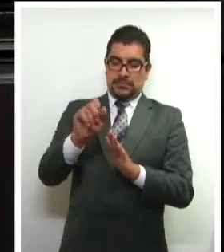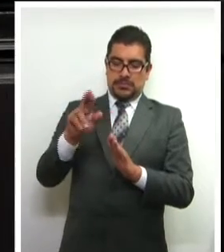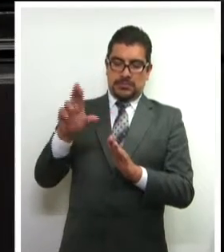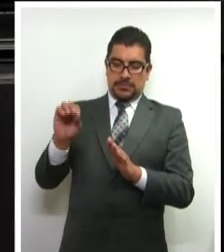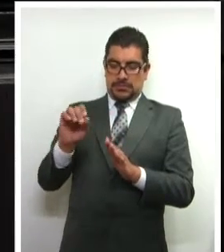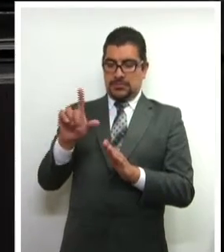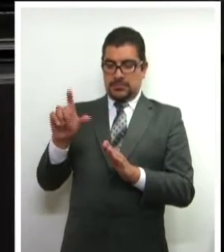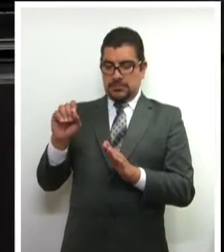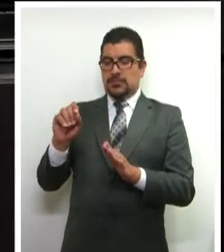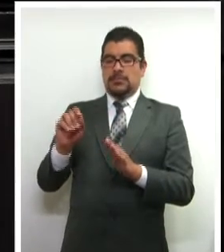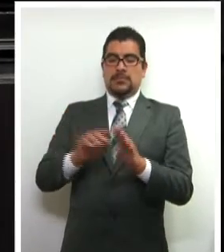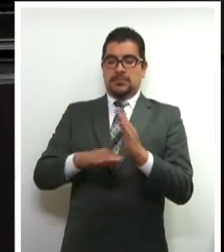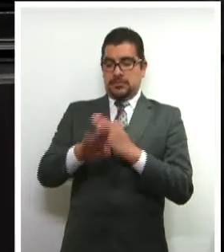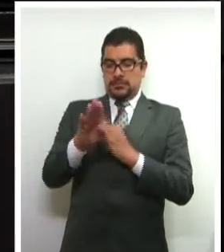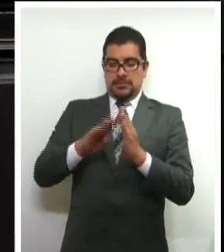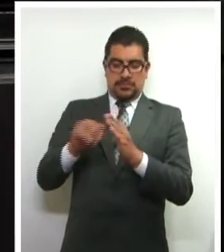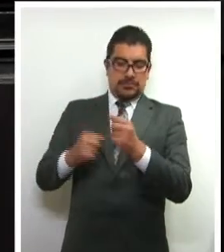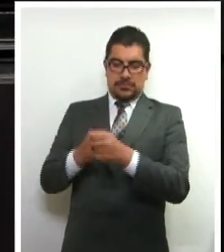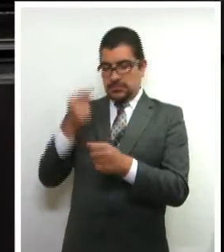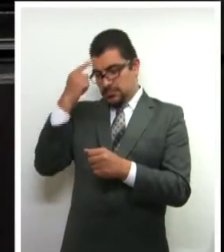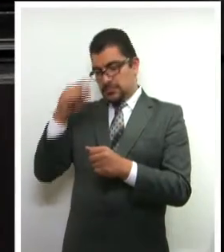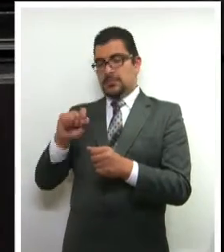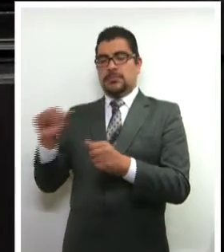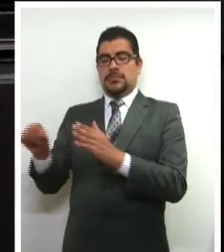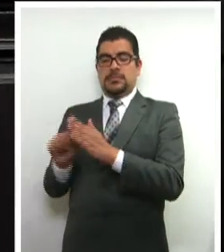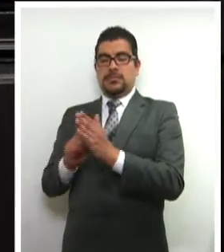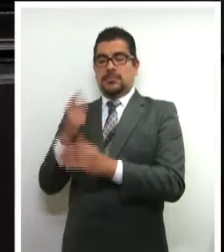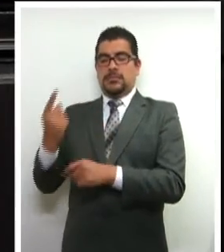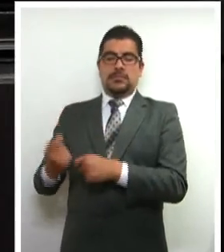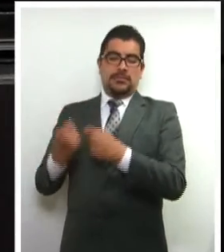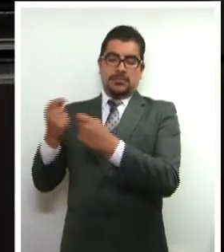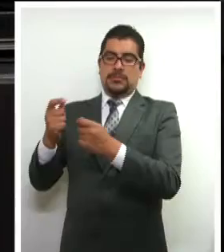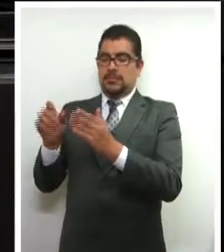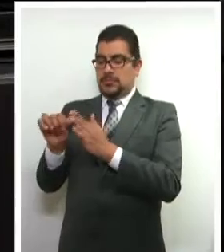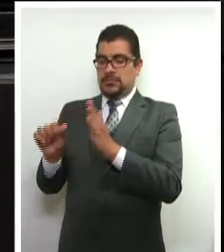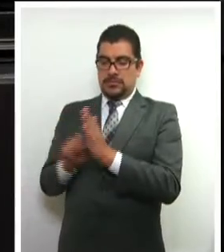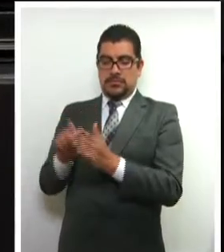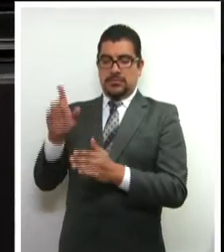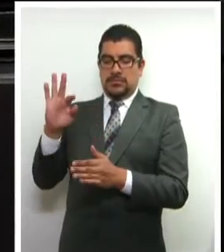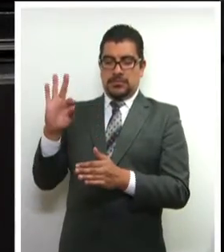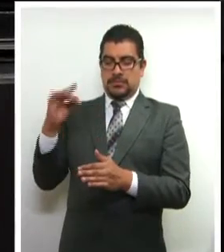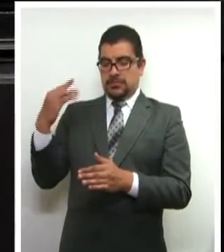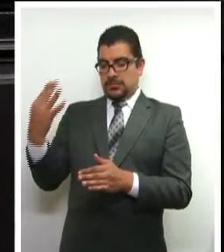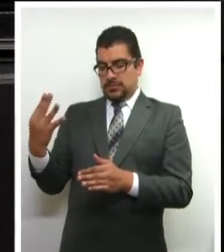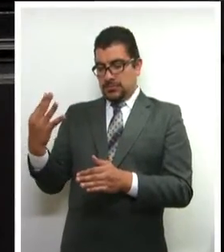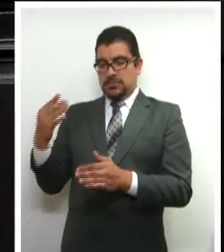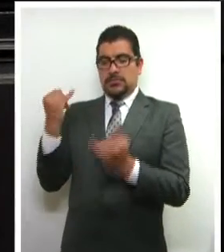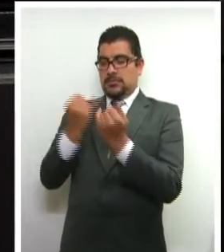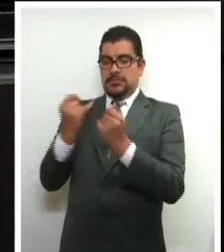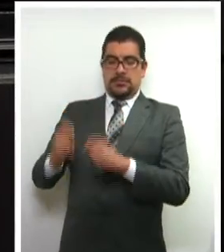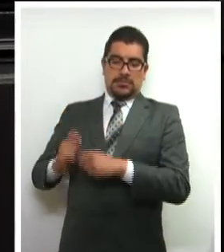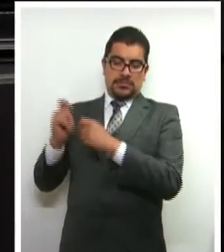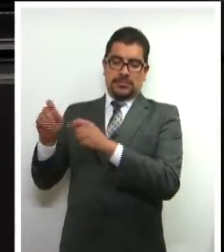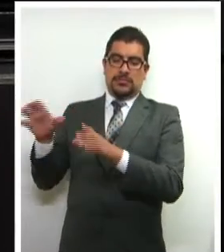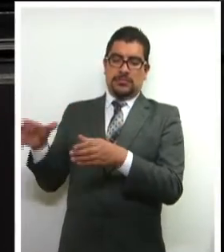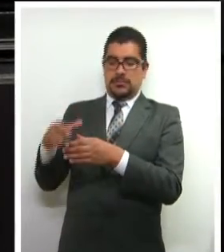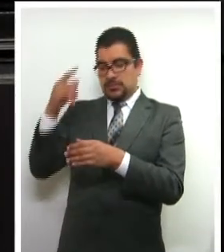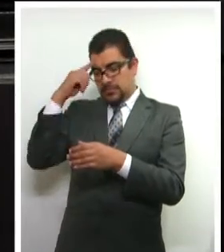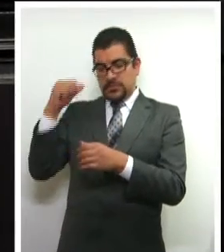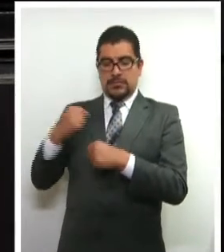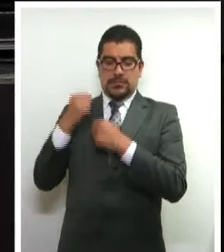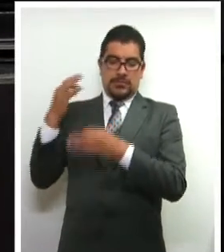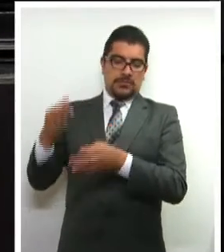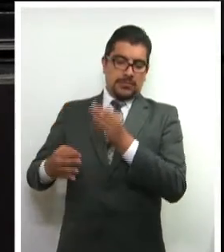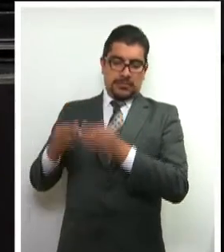Planeación Democrática, al igual que el artículo 21. La iniciativa que modifica el artículo 44 se turna a la Comisión de Poder